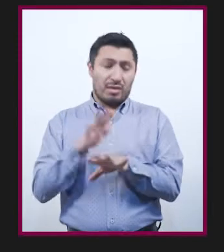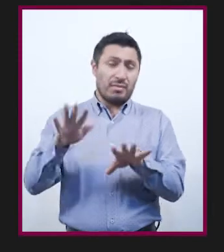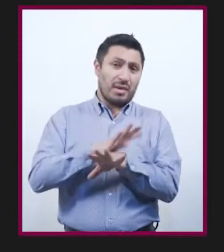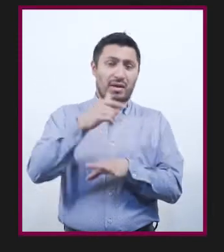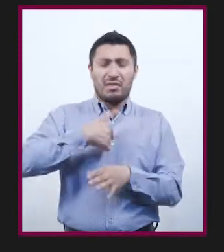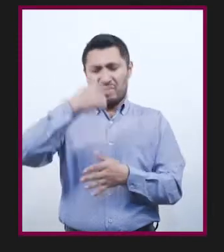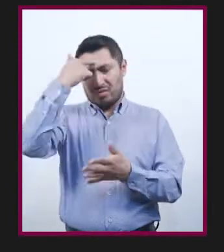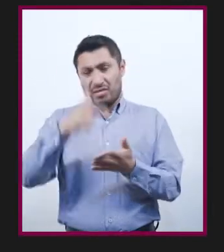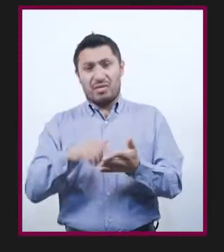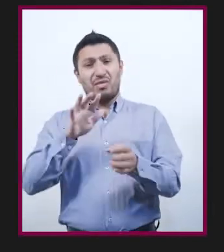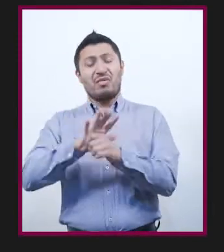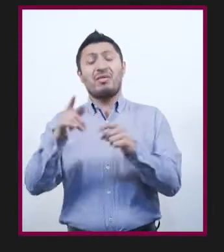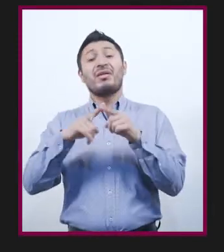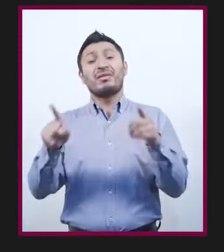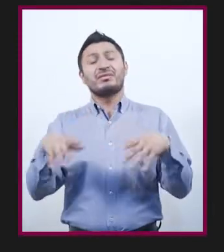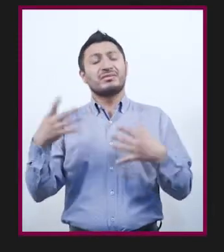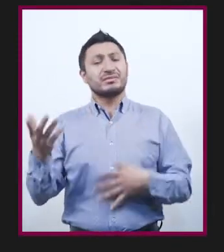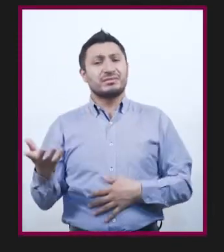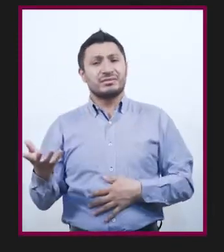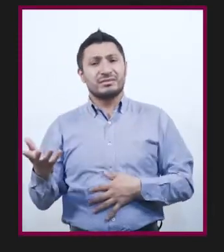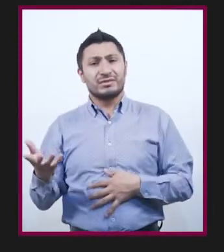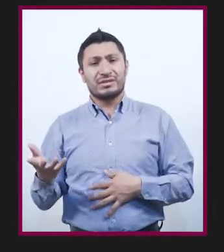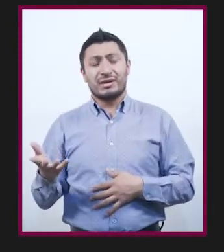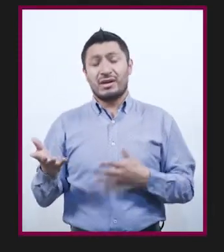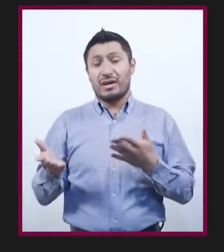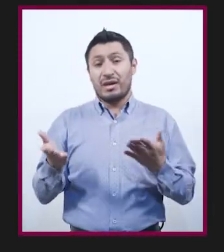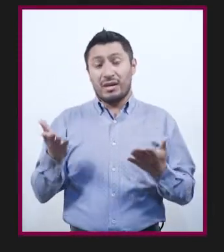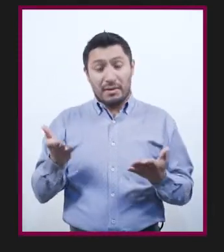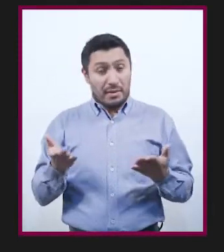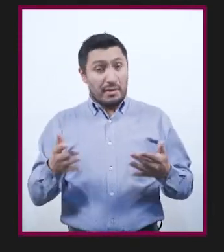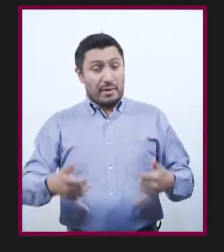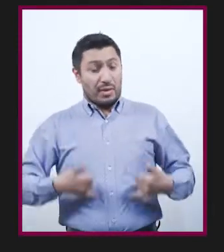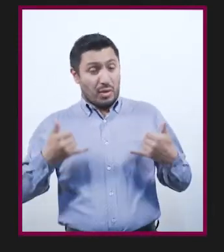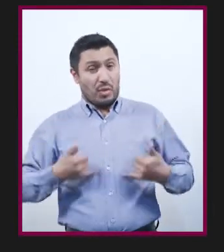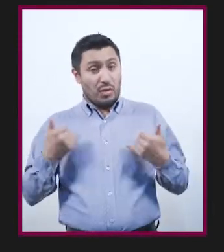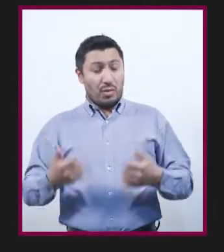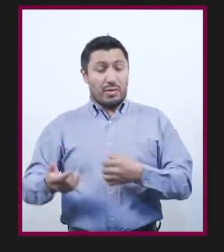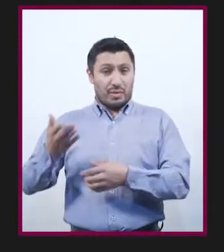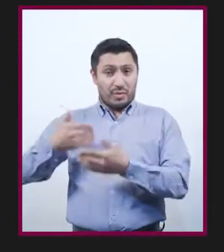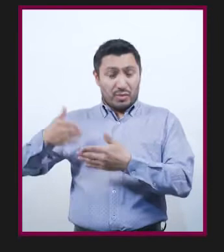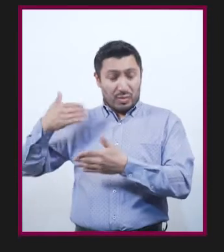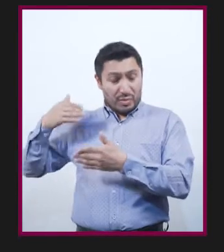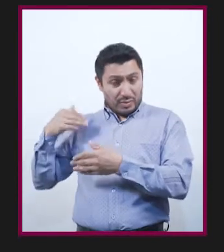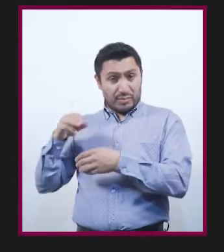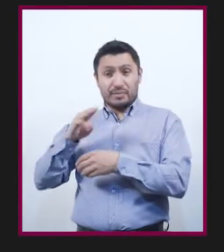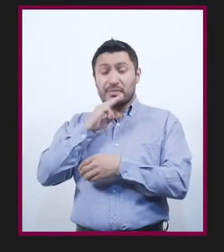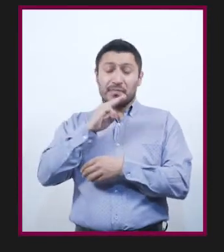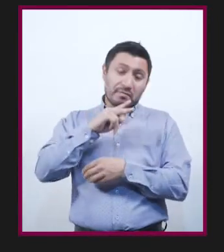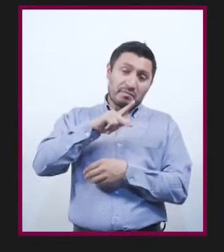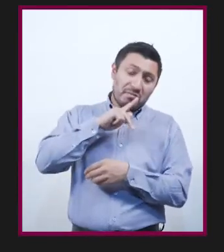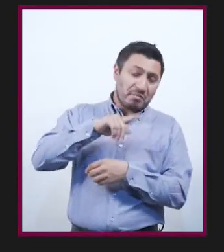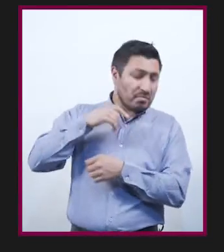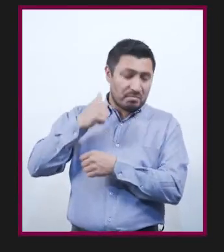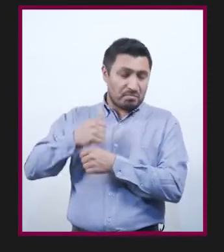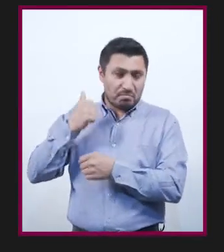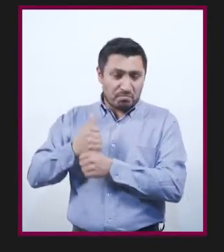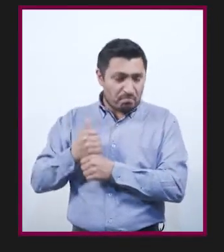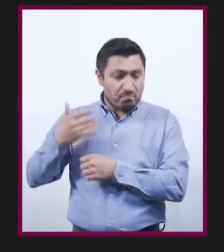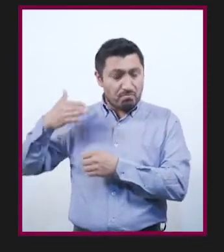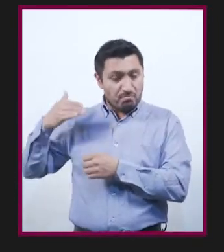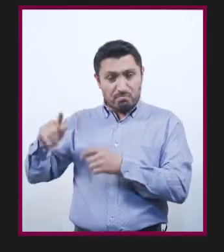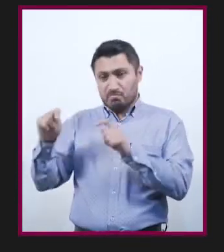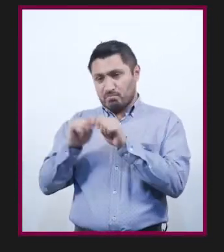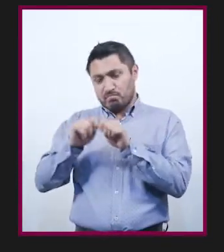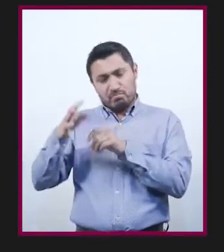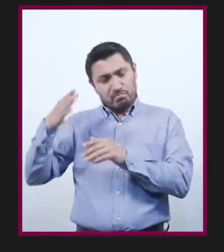la diferencia que encuentro entre la juventud que vivieron nuestros tutores, padres o abuelos o tíos,